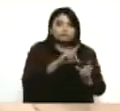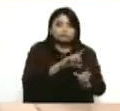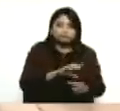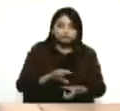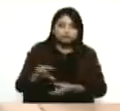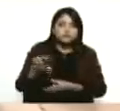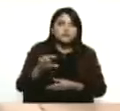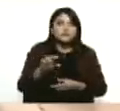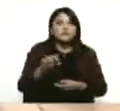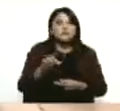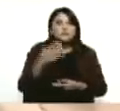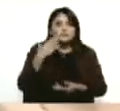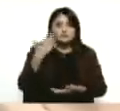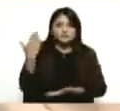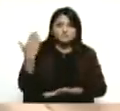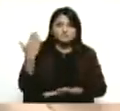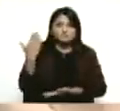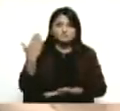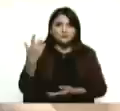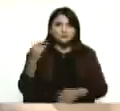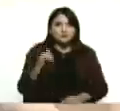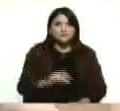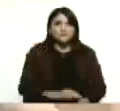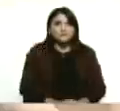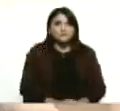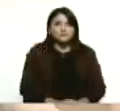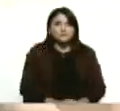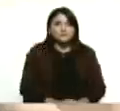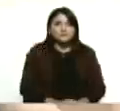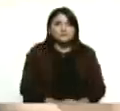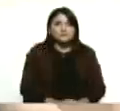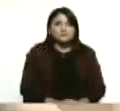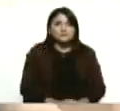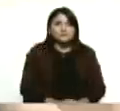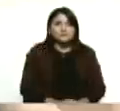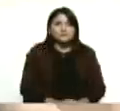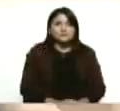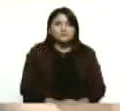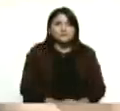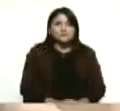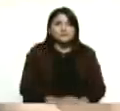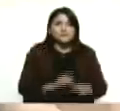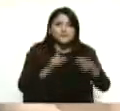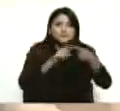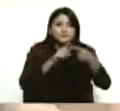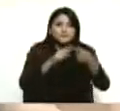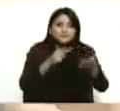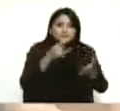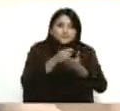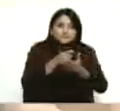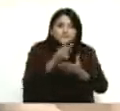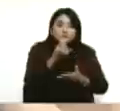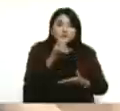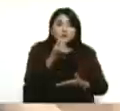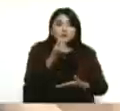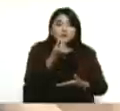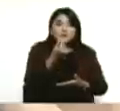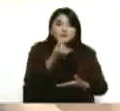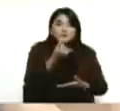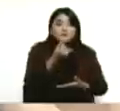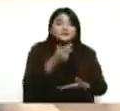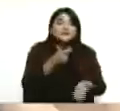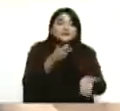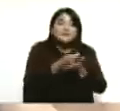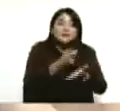recaudación de impuestos. Un elemento importante, el tributo en bolívares. Los tributos